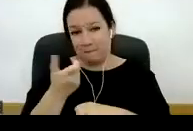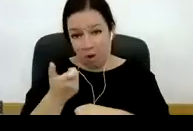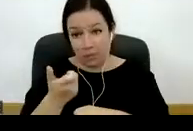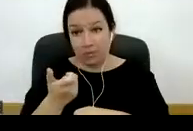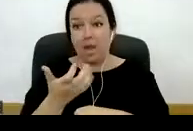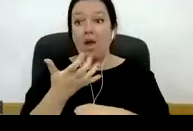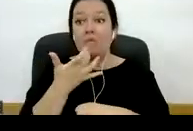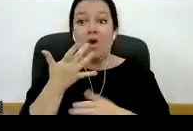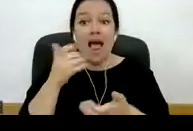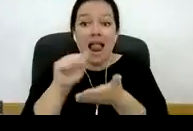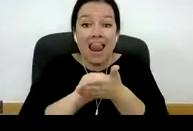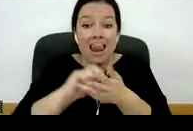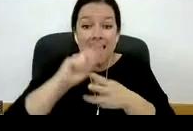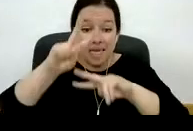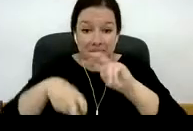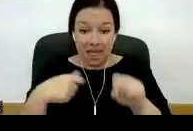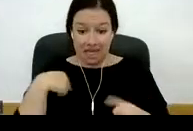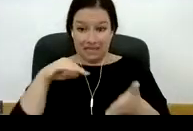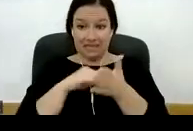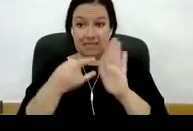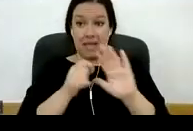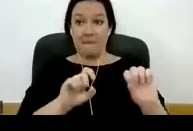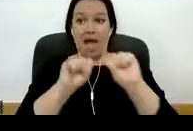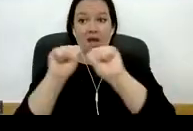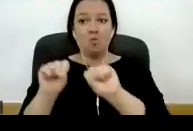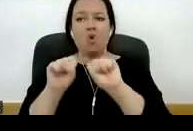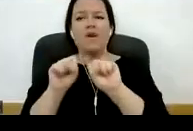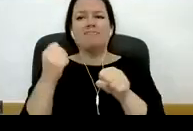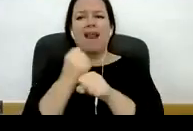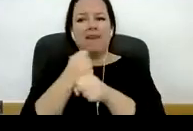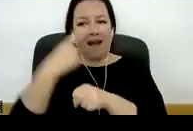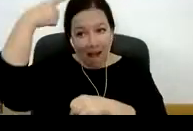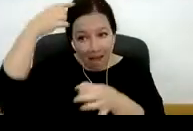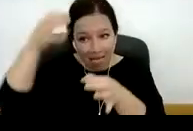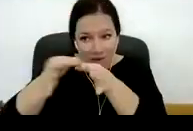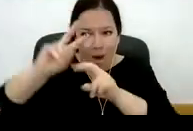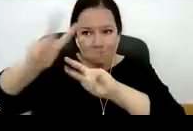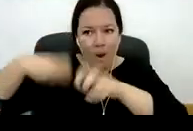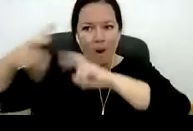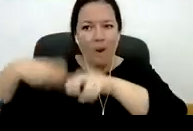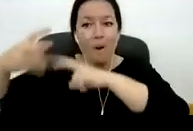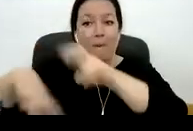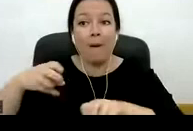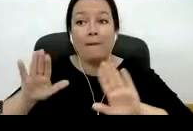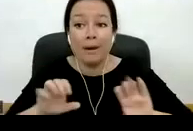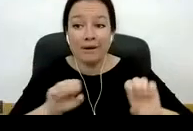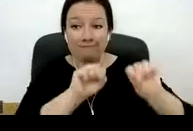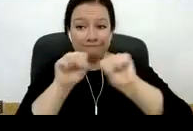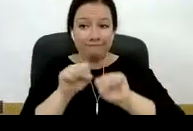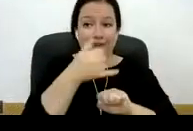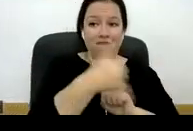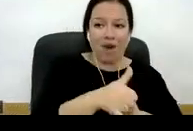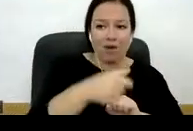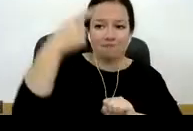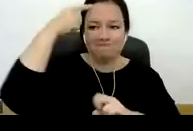de limpieza, por así decir, que sería el sistema inmunológico, degeneran y pueden llegar a